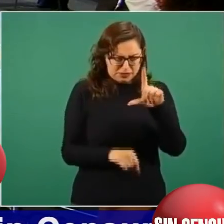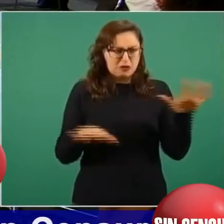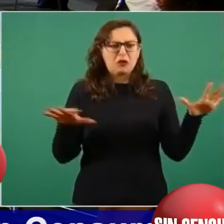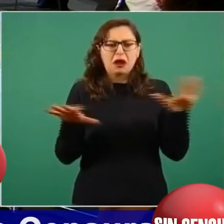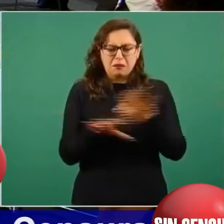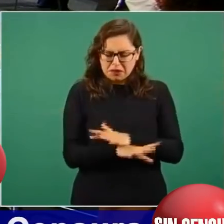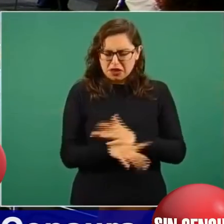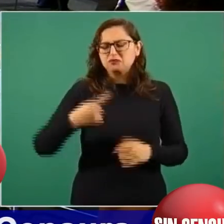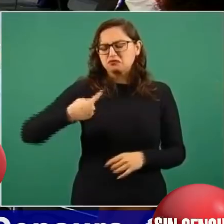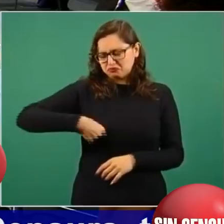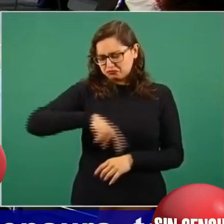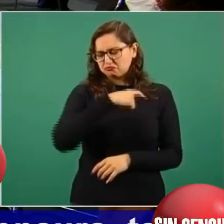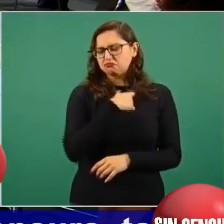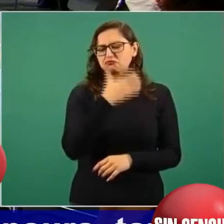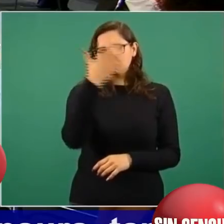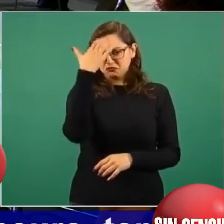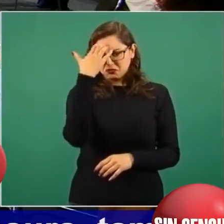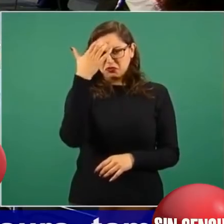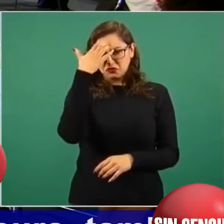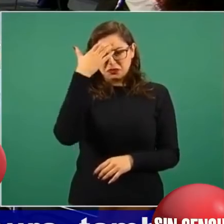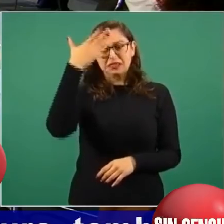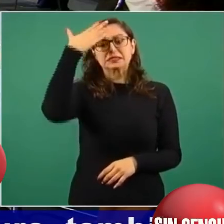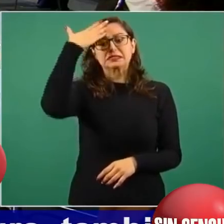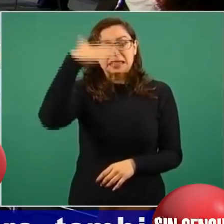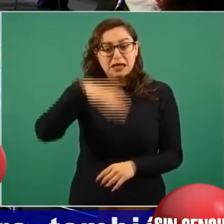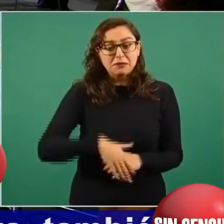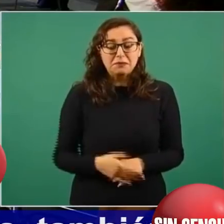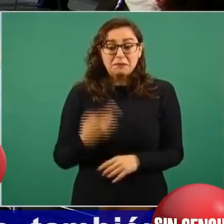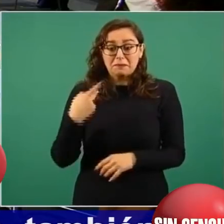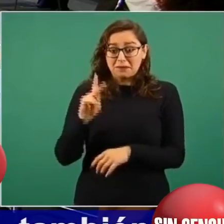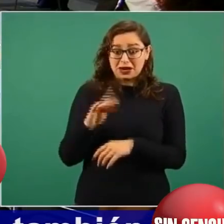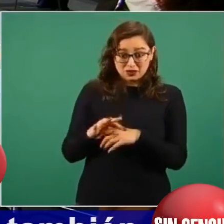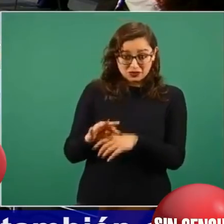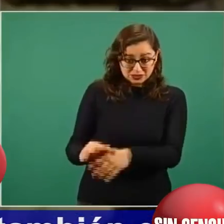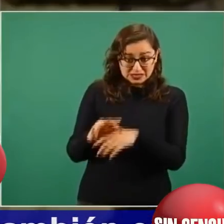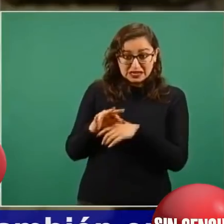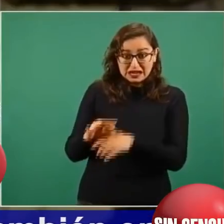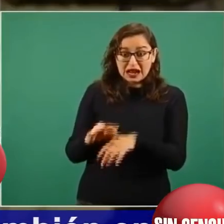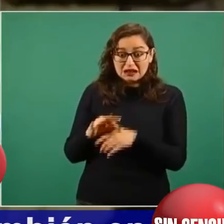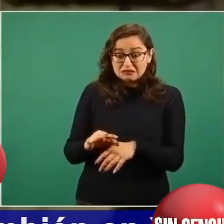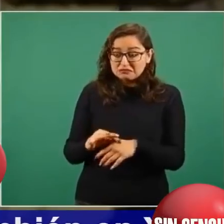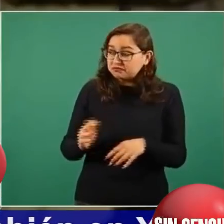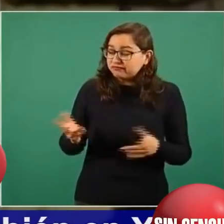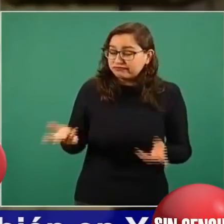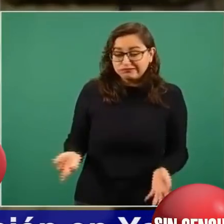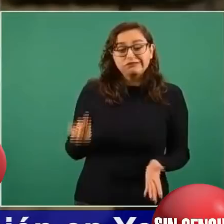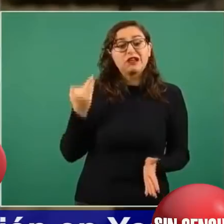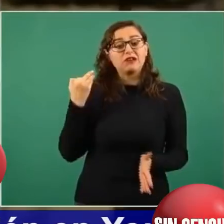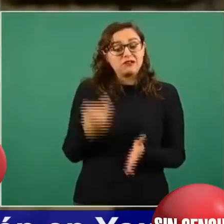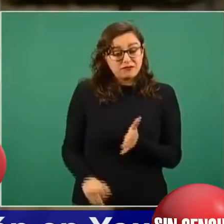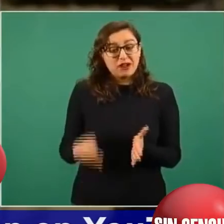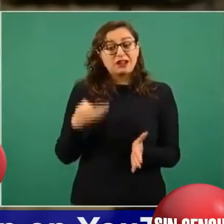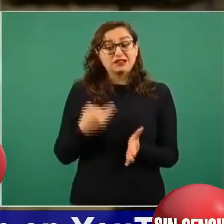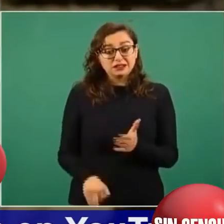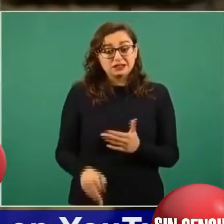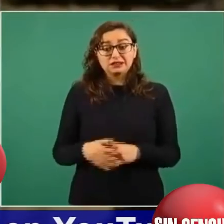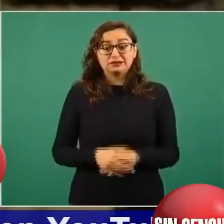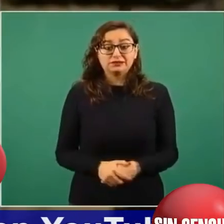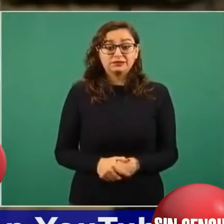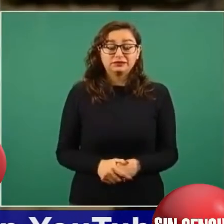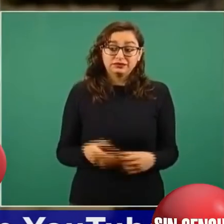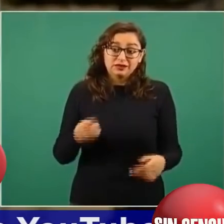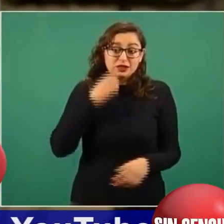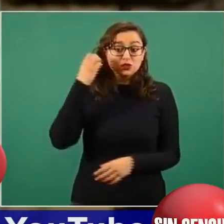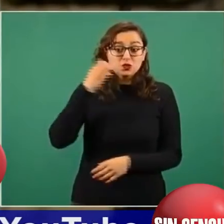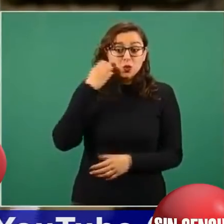educación, pero a nivel de piso todavía batallamos bastante con esos directores de